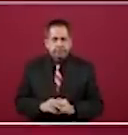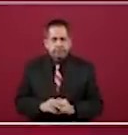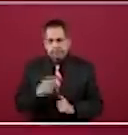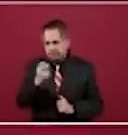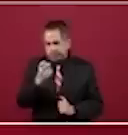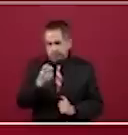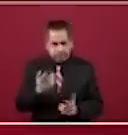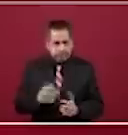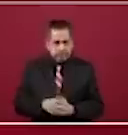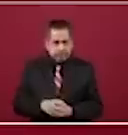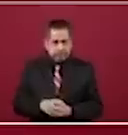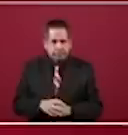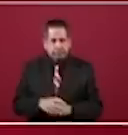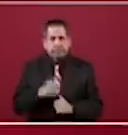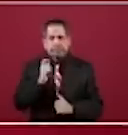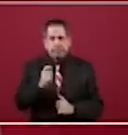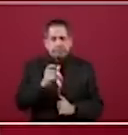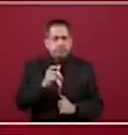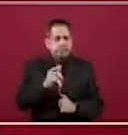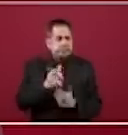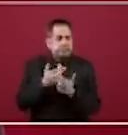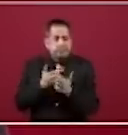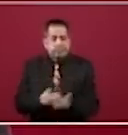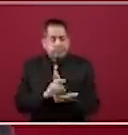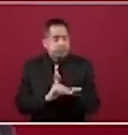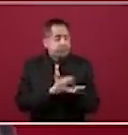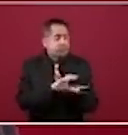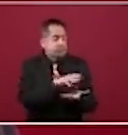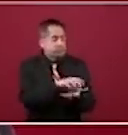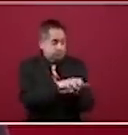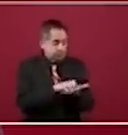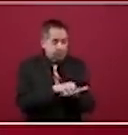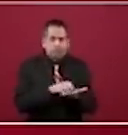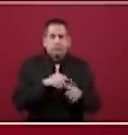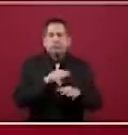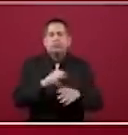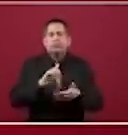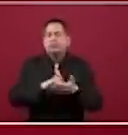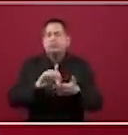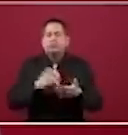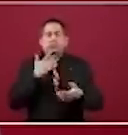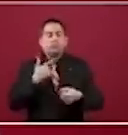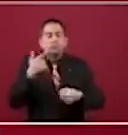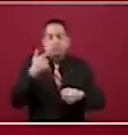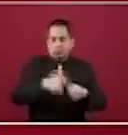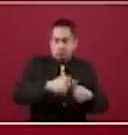Eso es nada más lo que vamos a ahorrar en el combate al robo